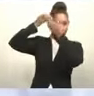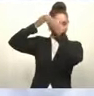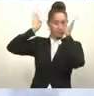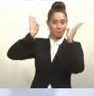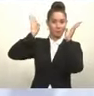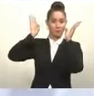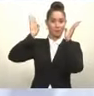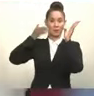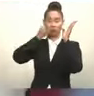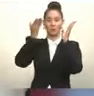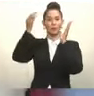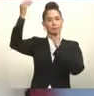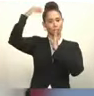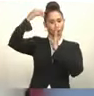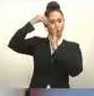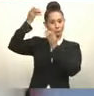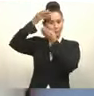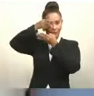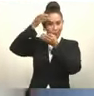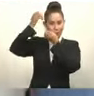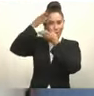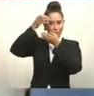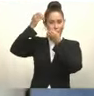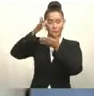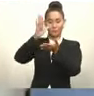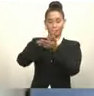extendida. En otro orden,